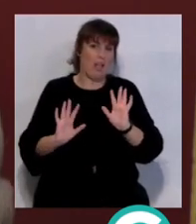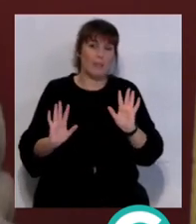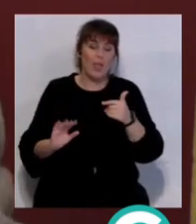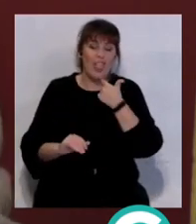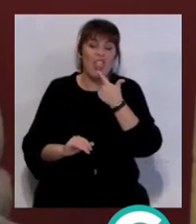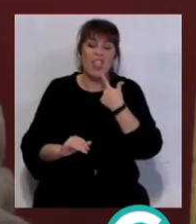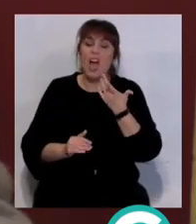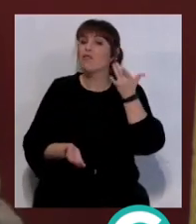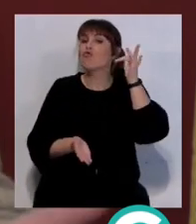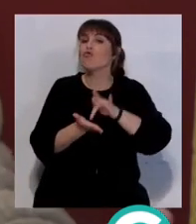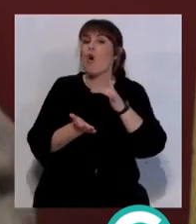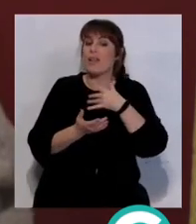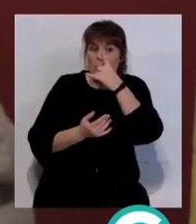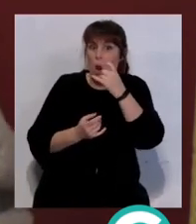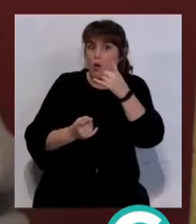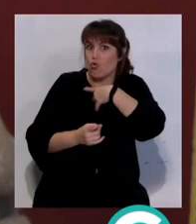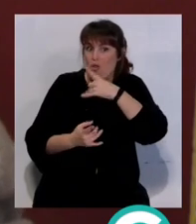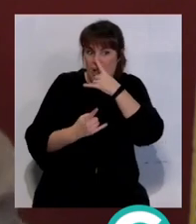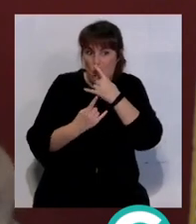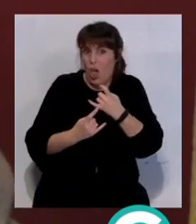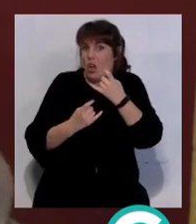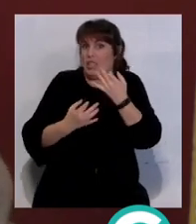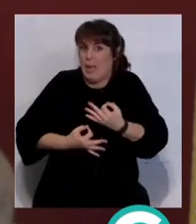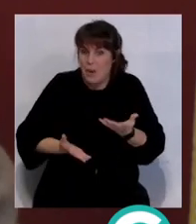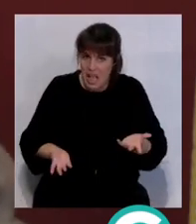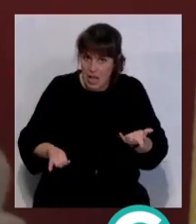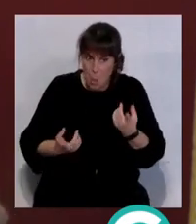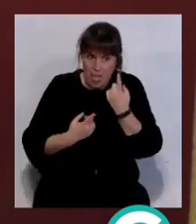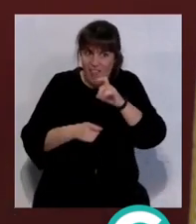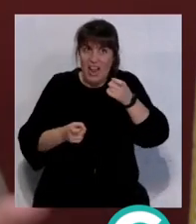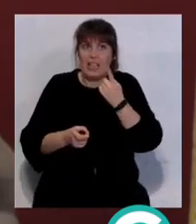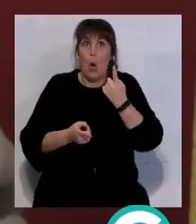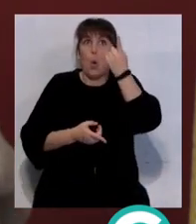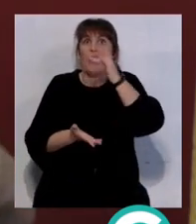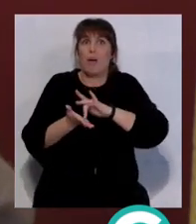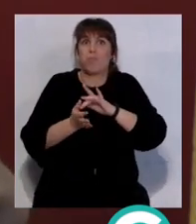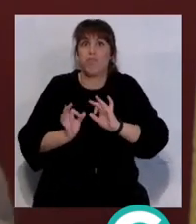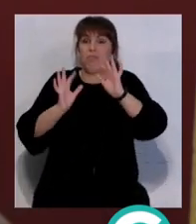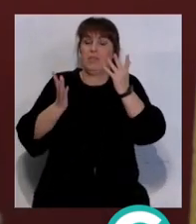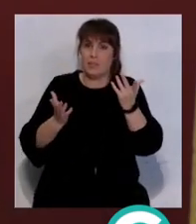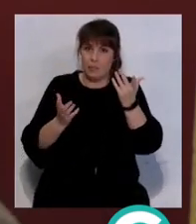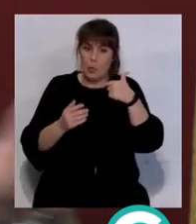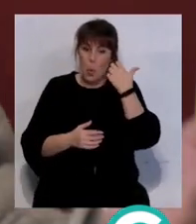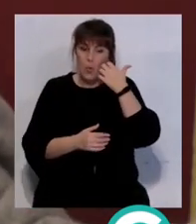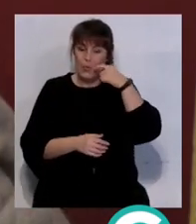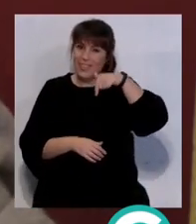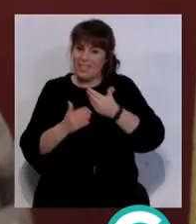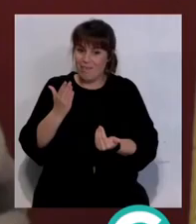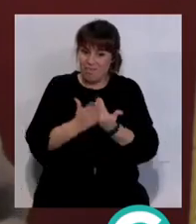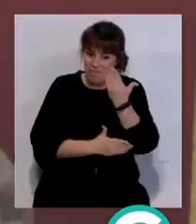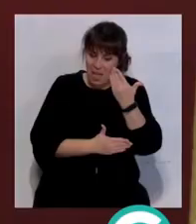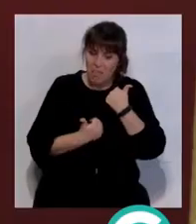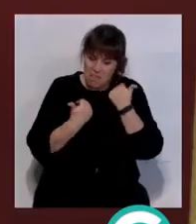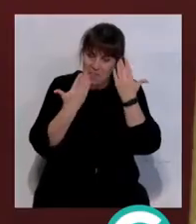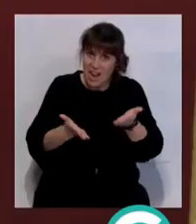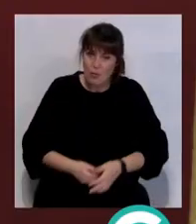que el Día de los Enamorados, si enamorados estábamos siempre. Entonces, qué curioso que ella este día pues se le haga este bonito